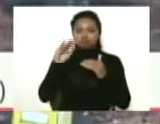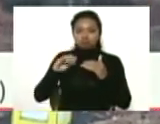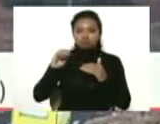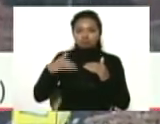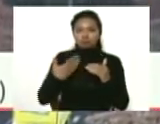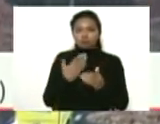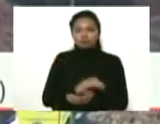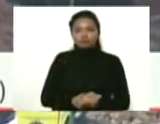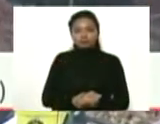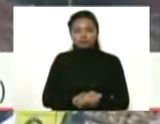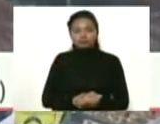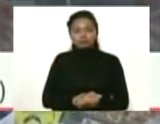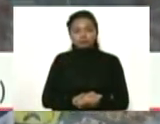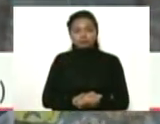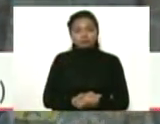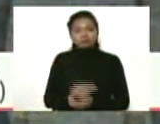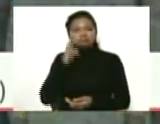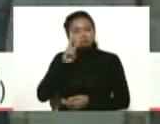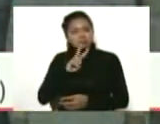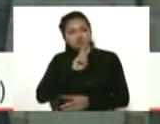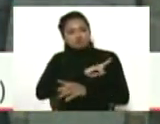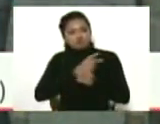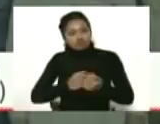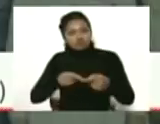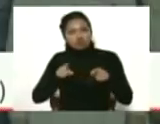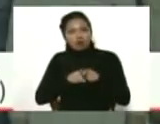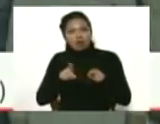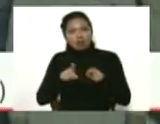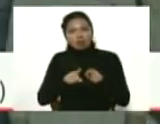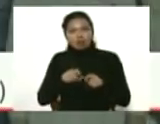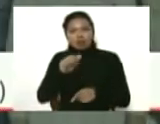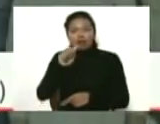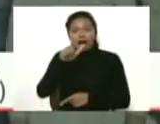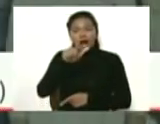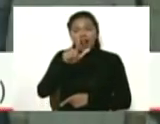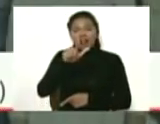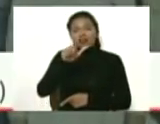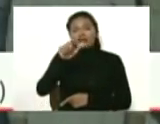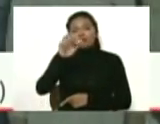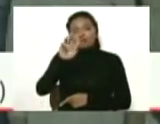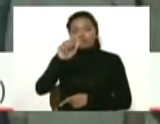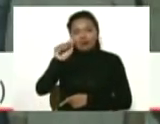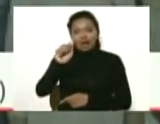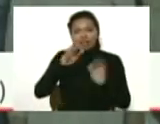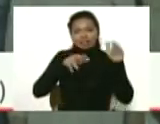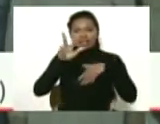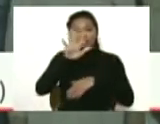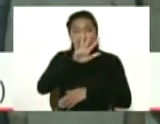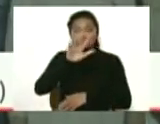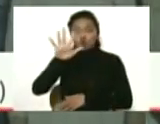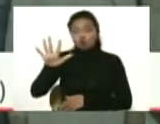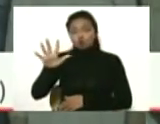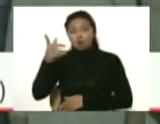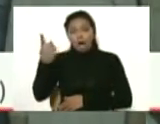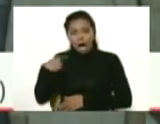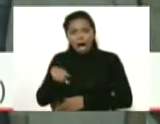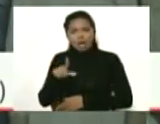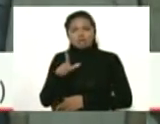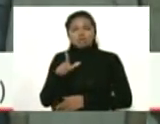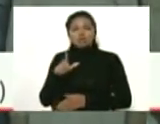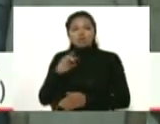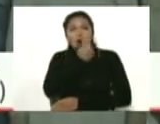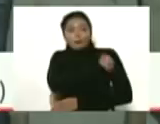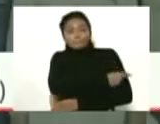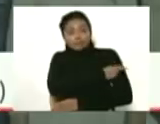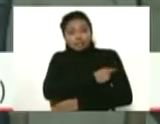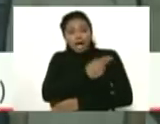Igualmente, tratando de fortalecer el Alfa 1358, contamos acá con un centro hospitalario, efectivamente,